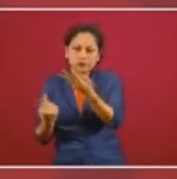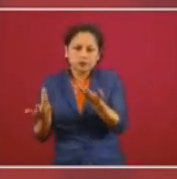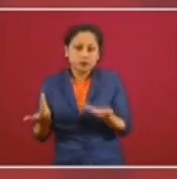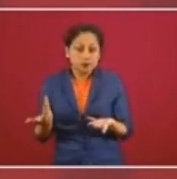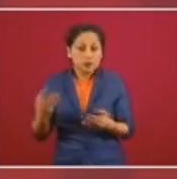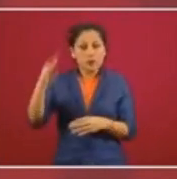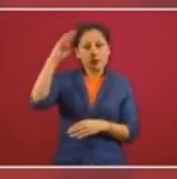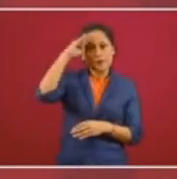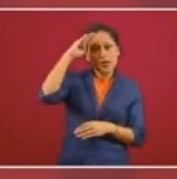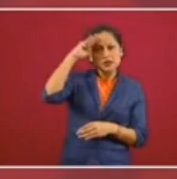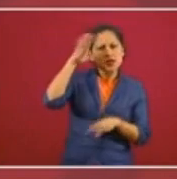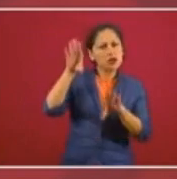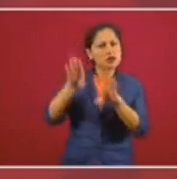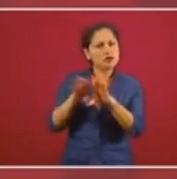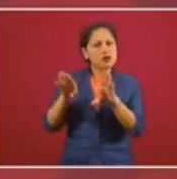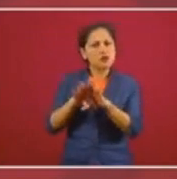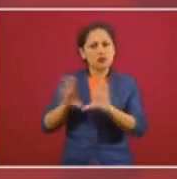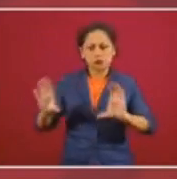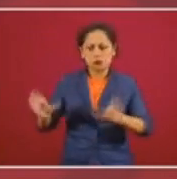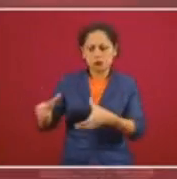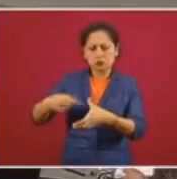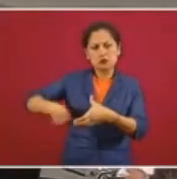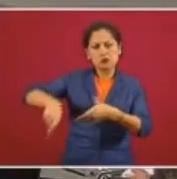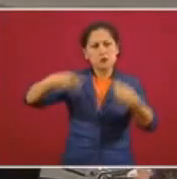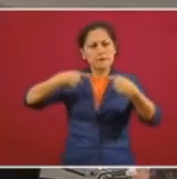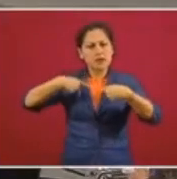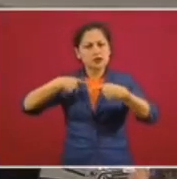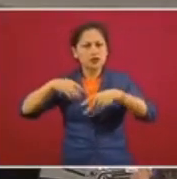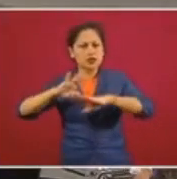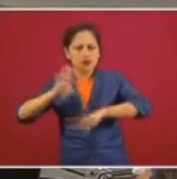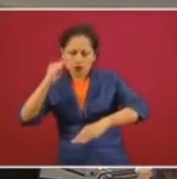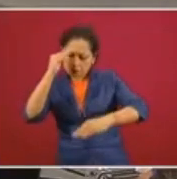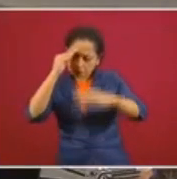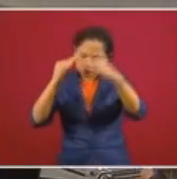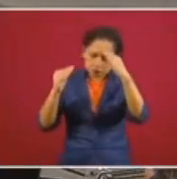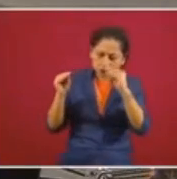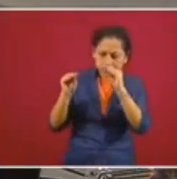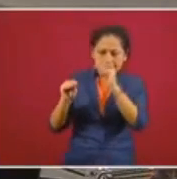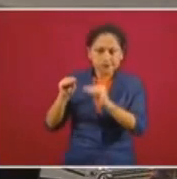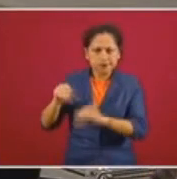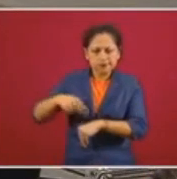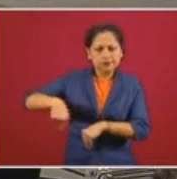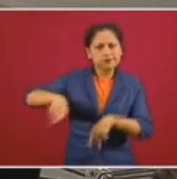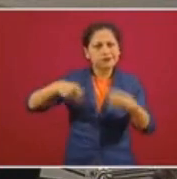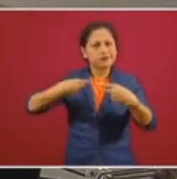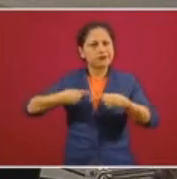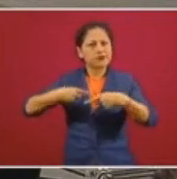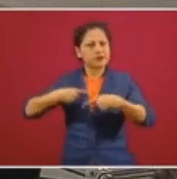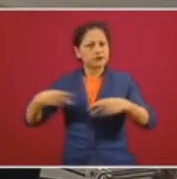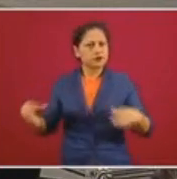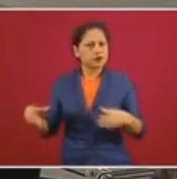proyecciones científicas, con la aportación de un grupo